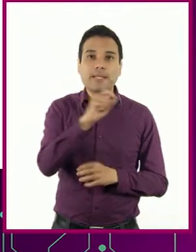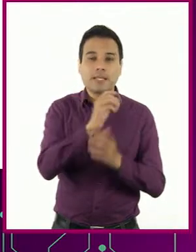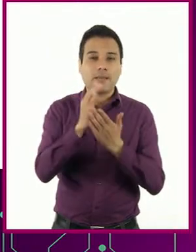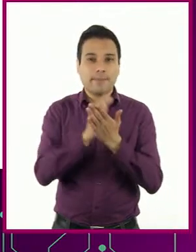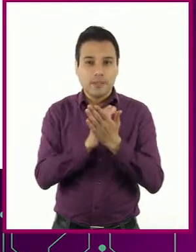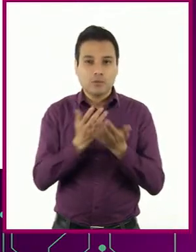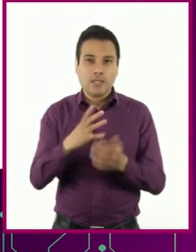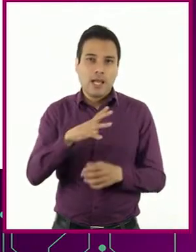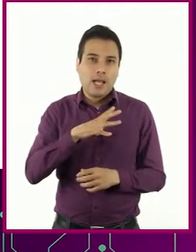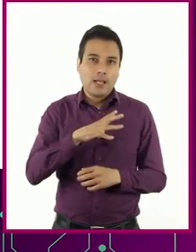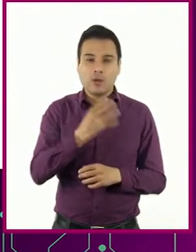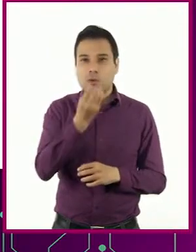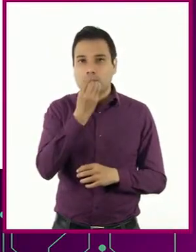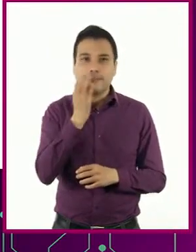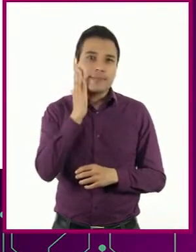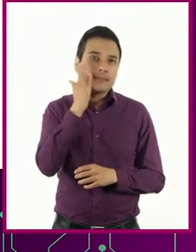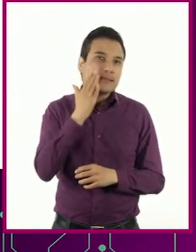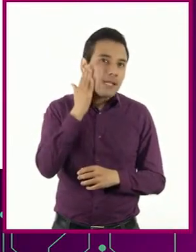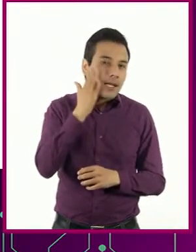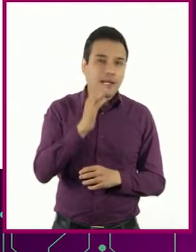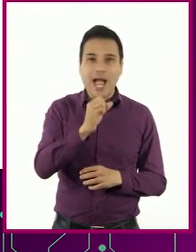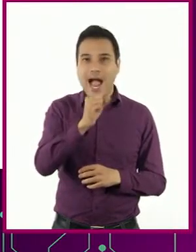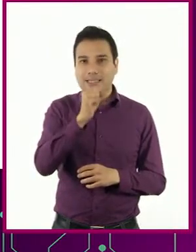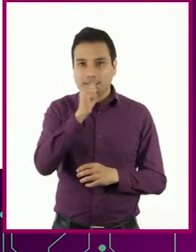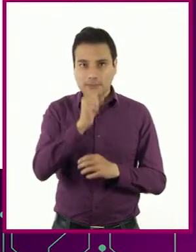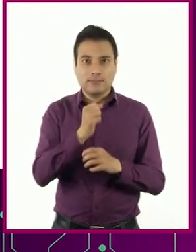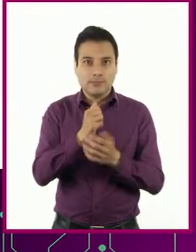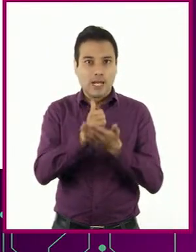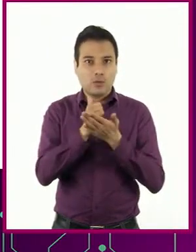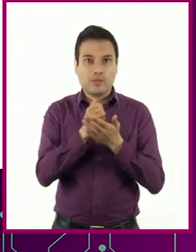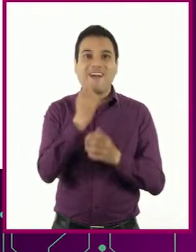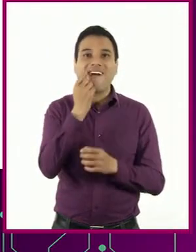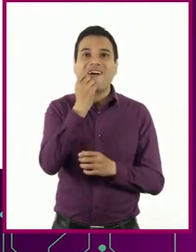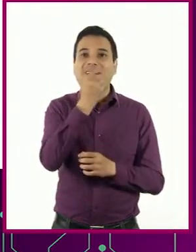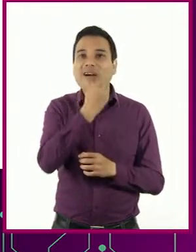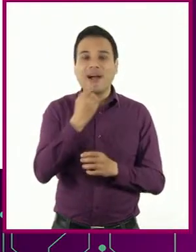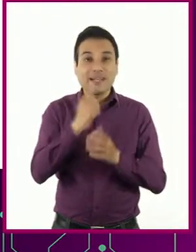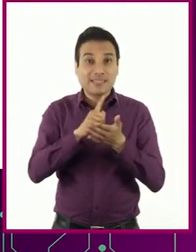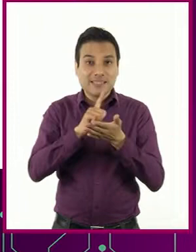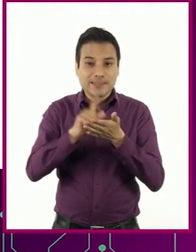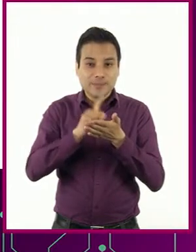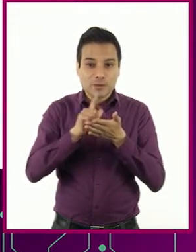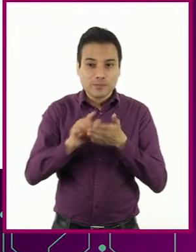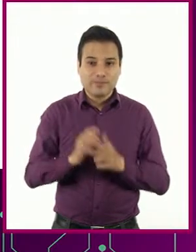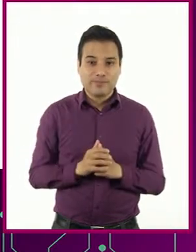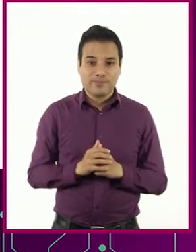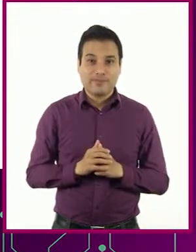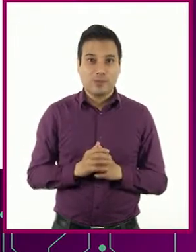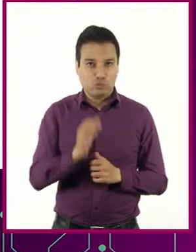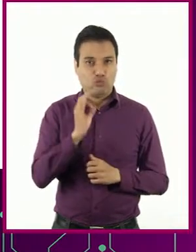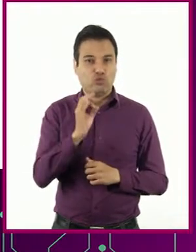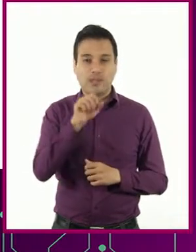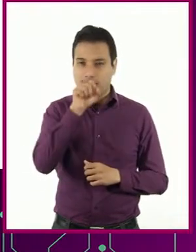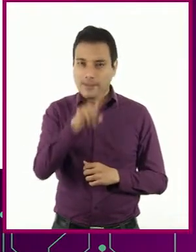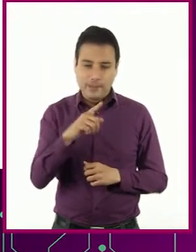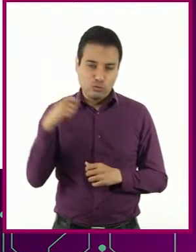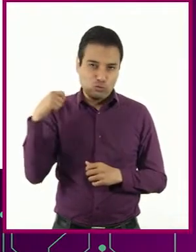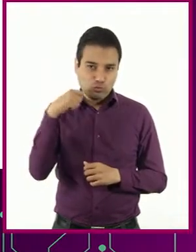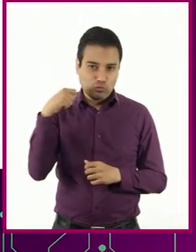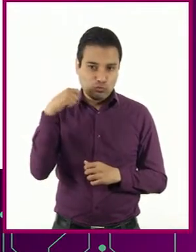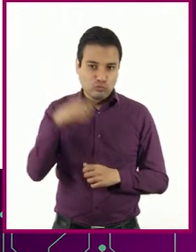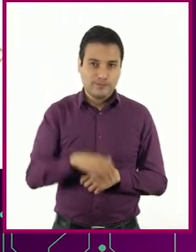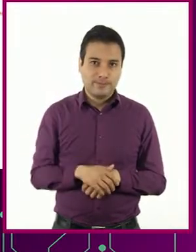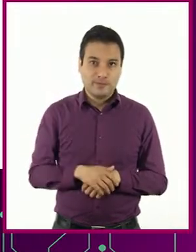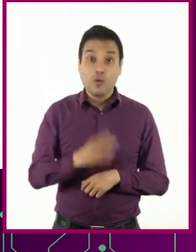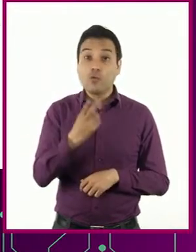alimentos crujientes como las manzanas o las zanahorias que ayudan a limpiar los espacios entre los dientes. Obviamente, sin olvidar el cepillado. Te recomendamos